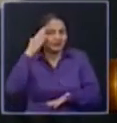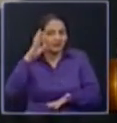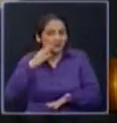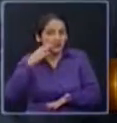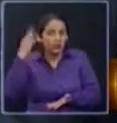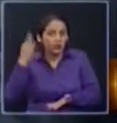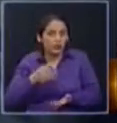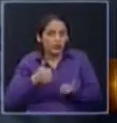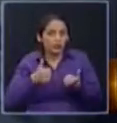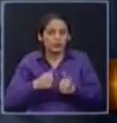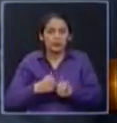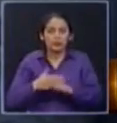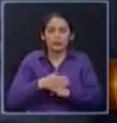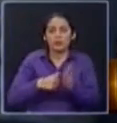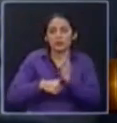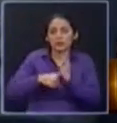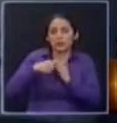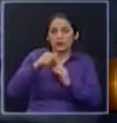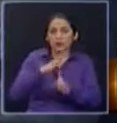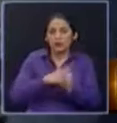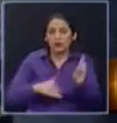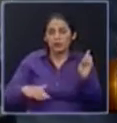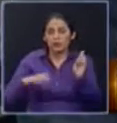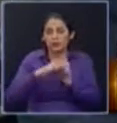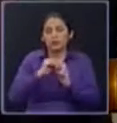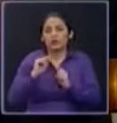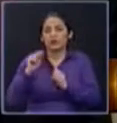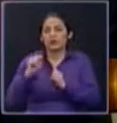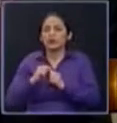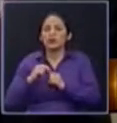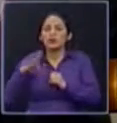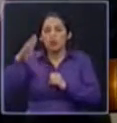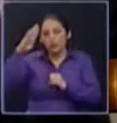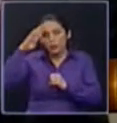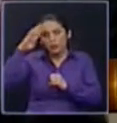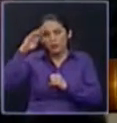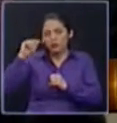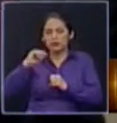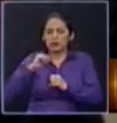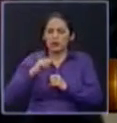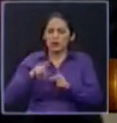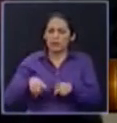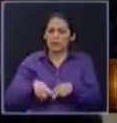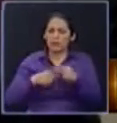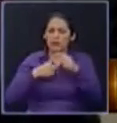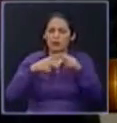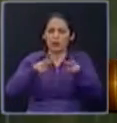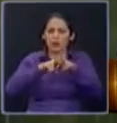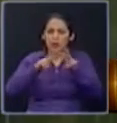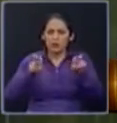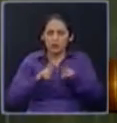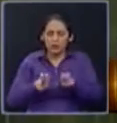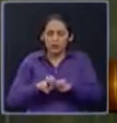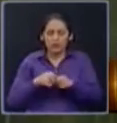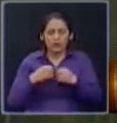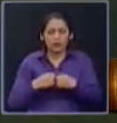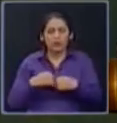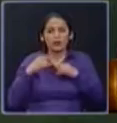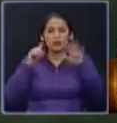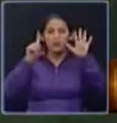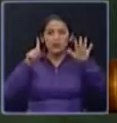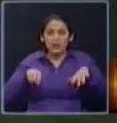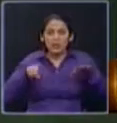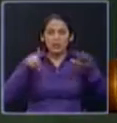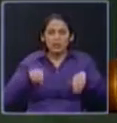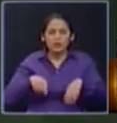del Ambiente y del Interior, junto a agentes policiales, ejecuten una investigación de 6 meses que culminó en un